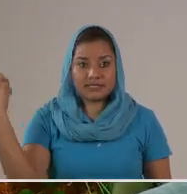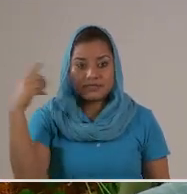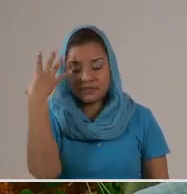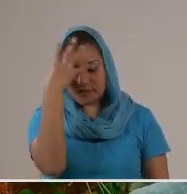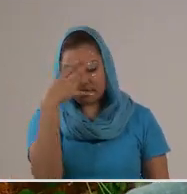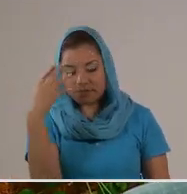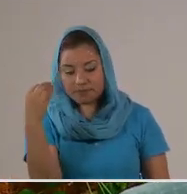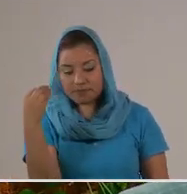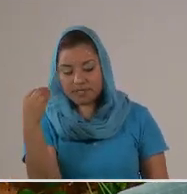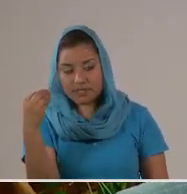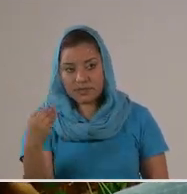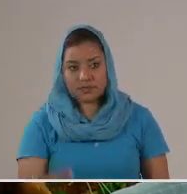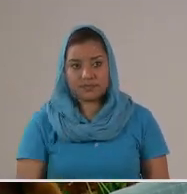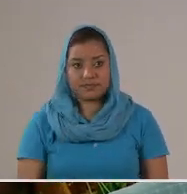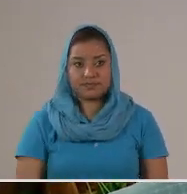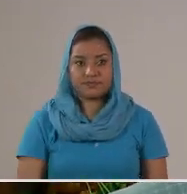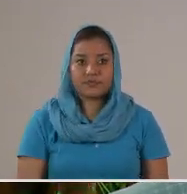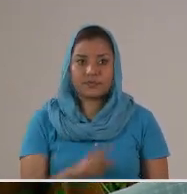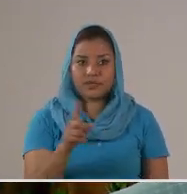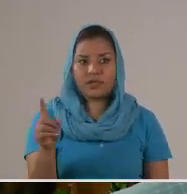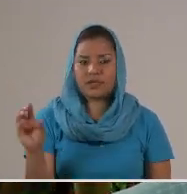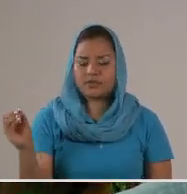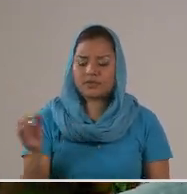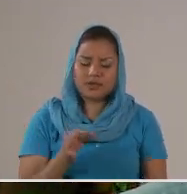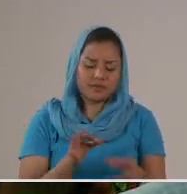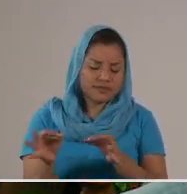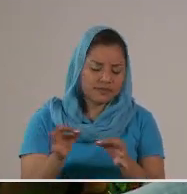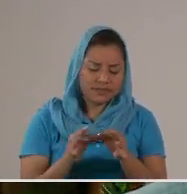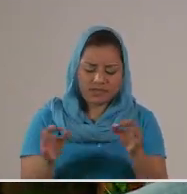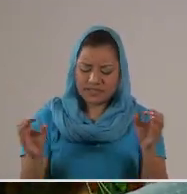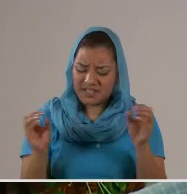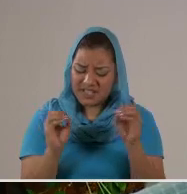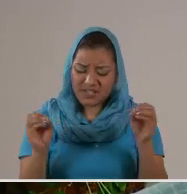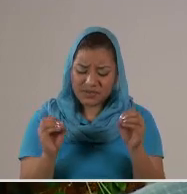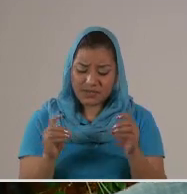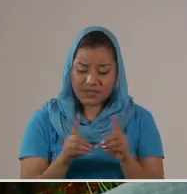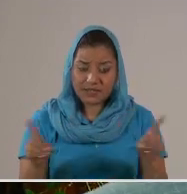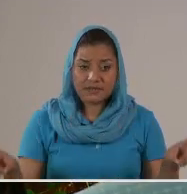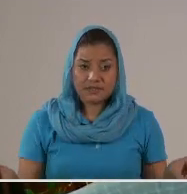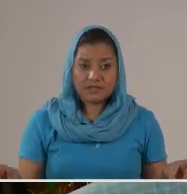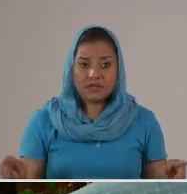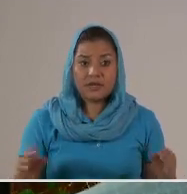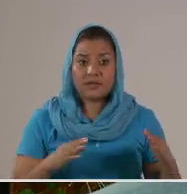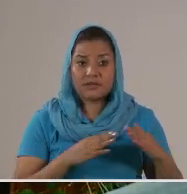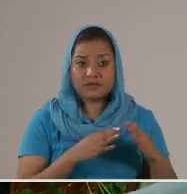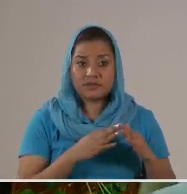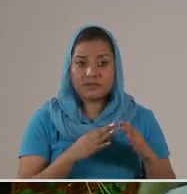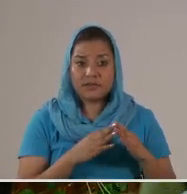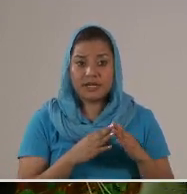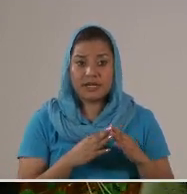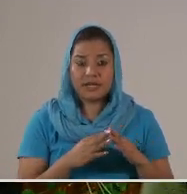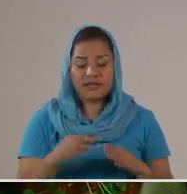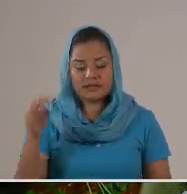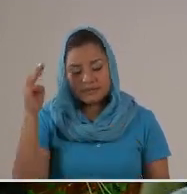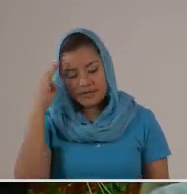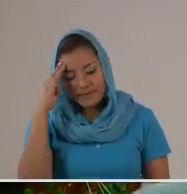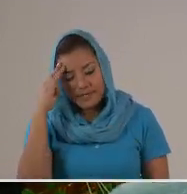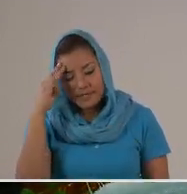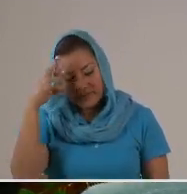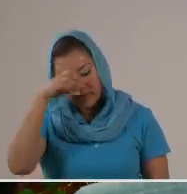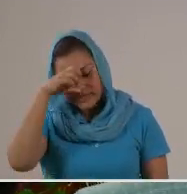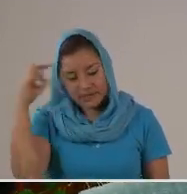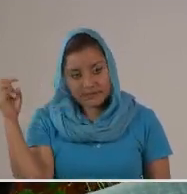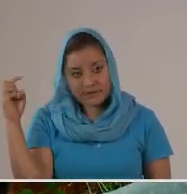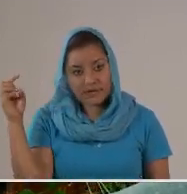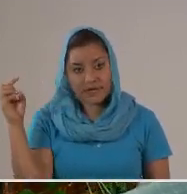incluso los que no hemos explicado no queremos ninguna división en nuestros hogares ni en nuestras casas ni en nuestras Mentes ni nuestros trabajo